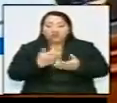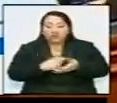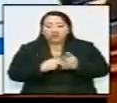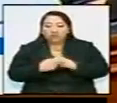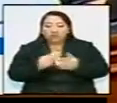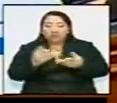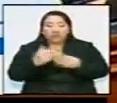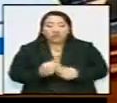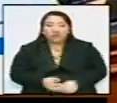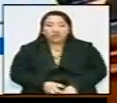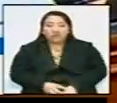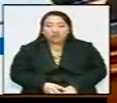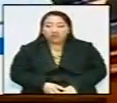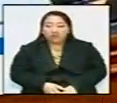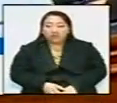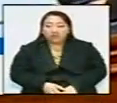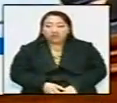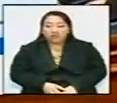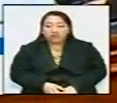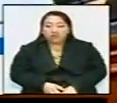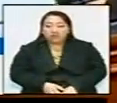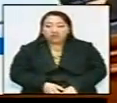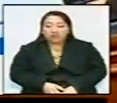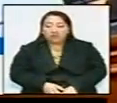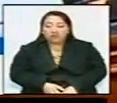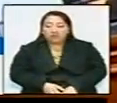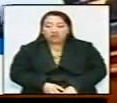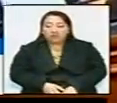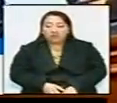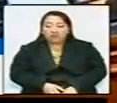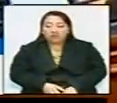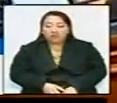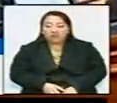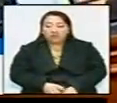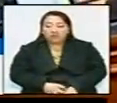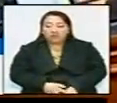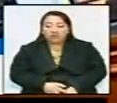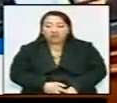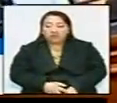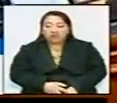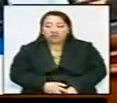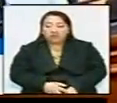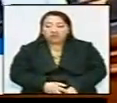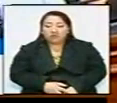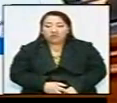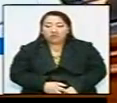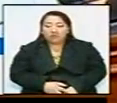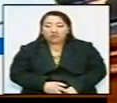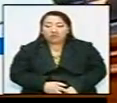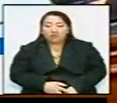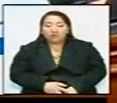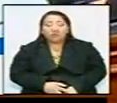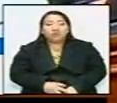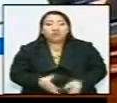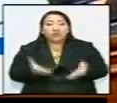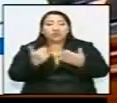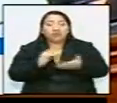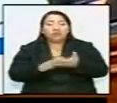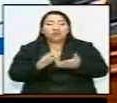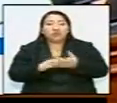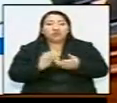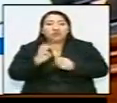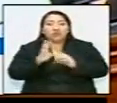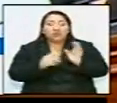favor me brinde el tiempo necesario para sustentar mi defensa y asimismo autorice la proyección de la diapositiva